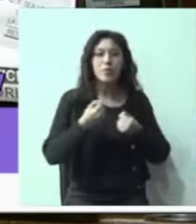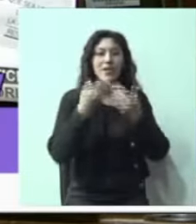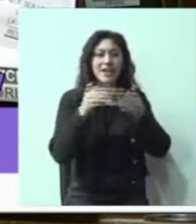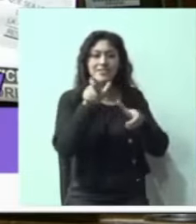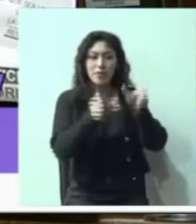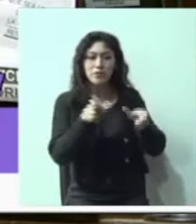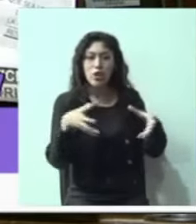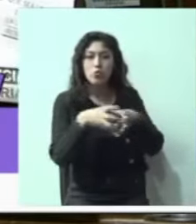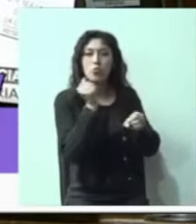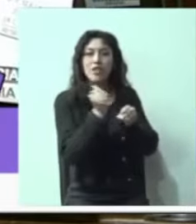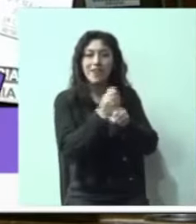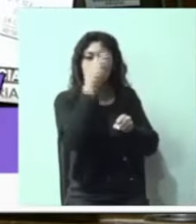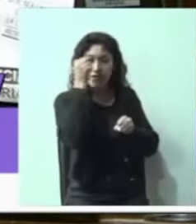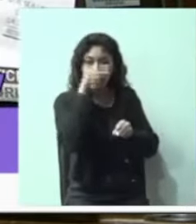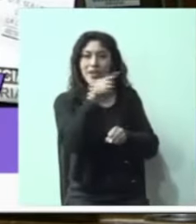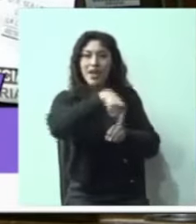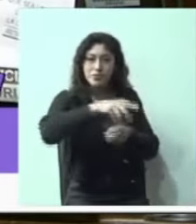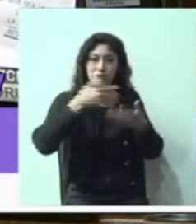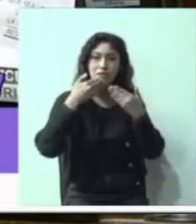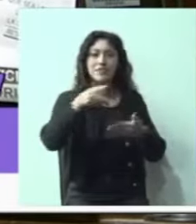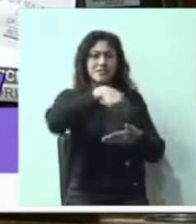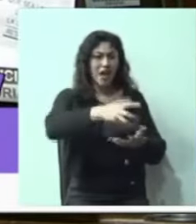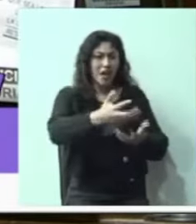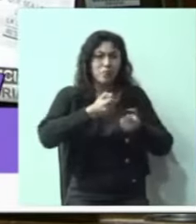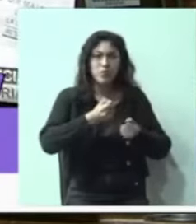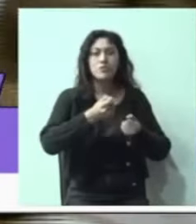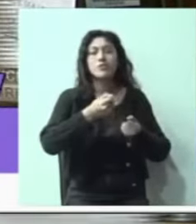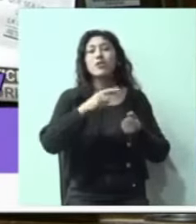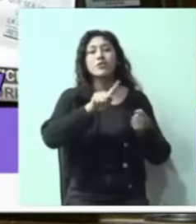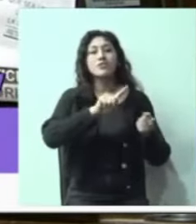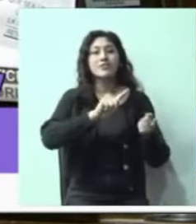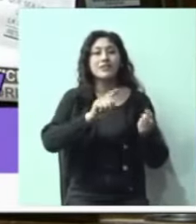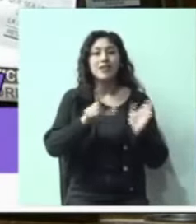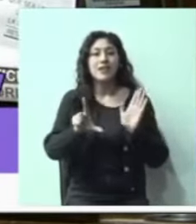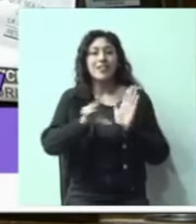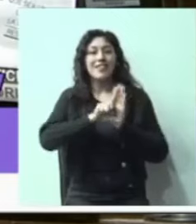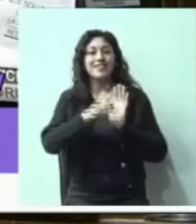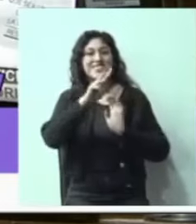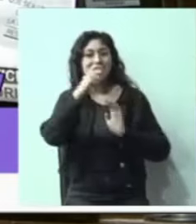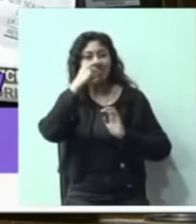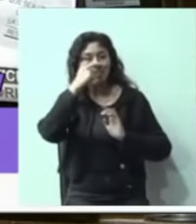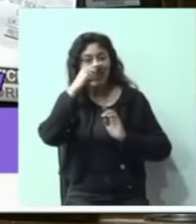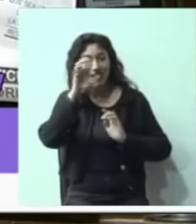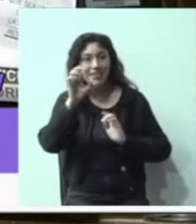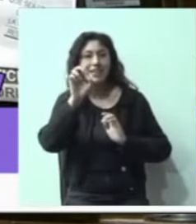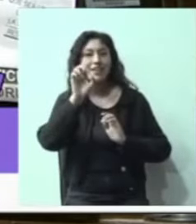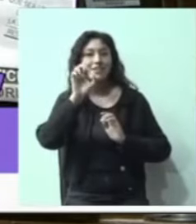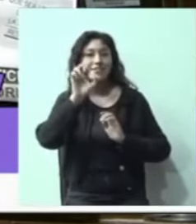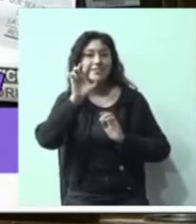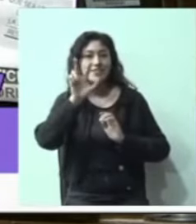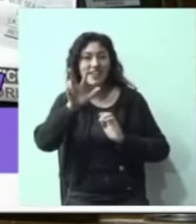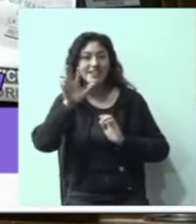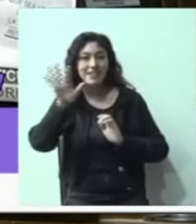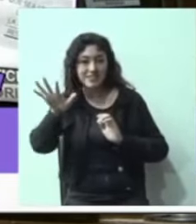no hay diagonal que podamos aceptar que no sea que enfermería pase a la 6035. No hay diagonal.